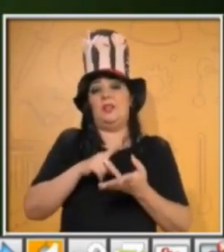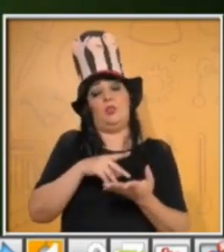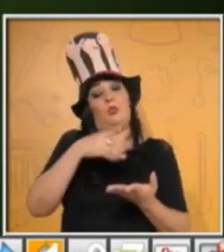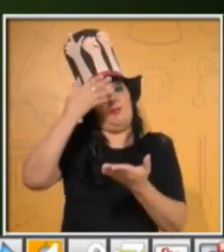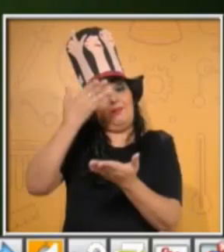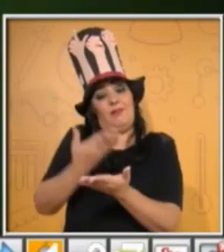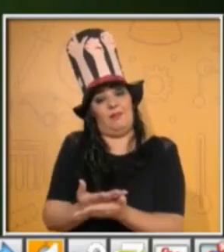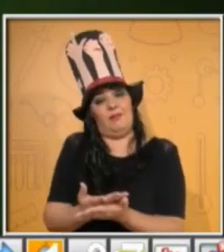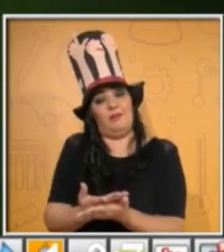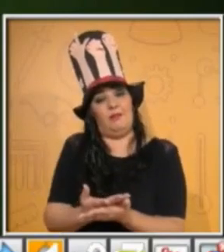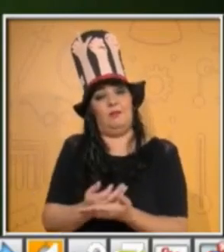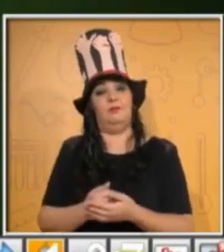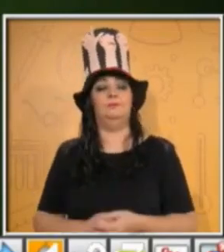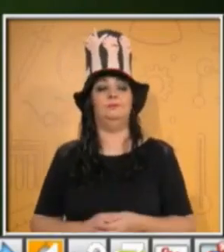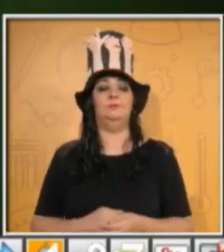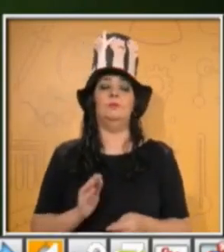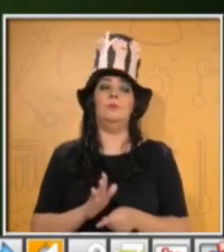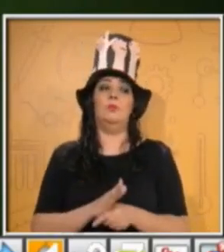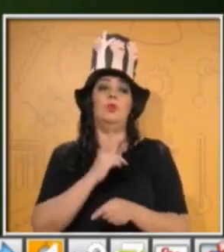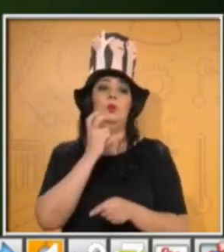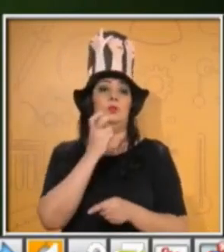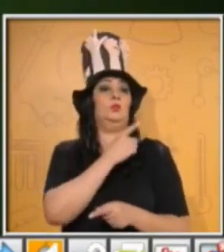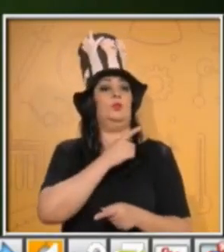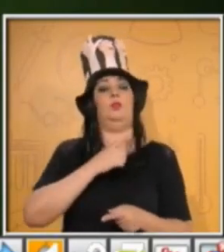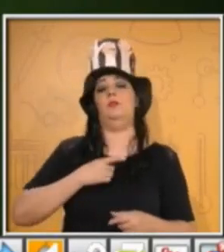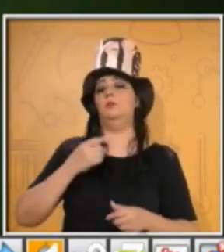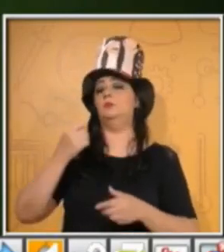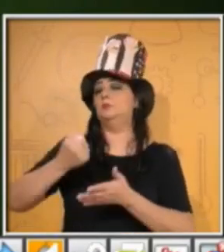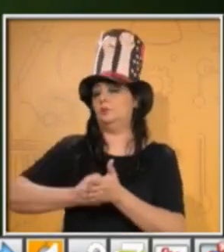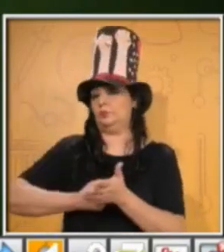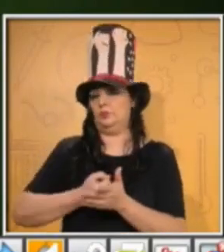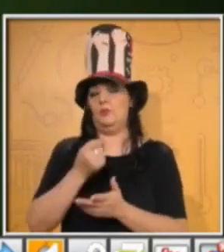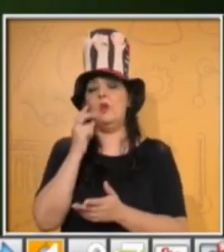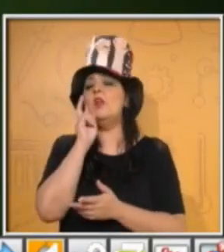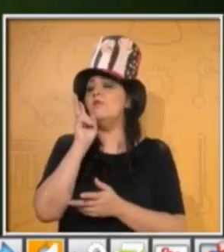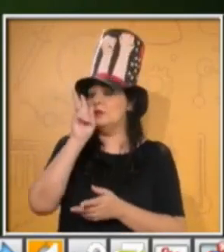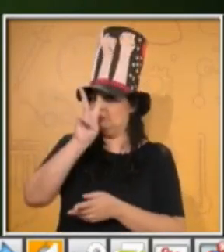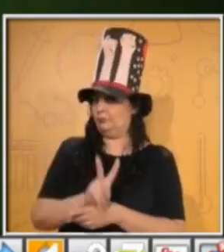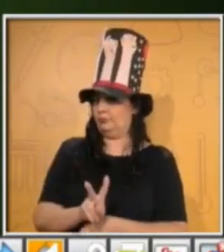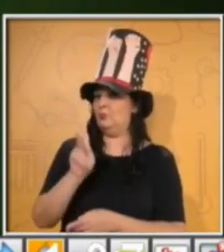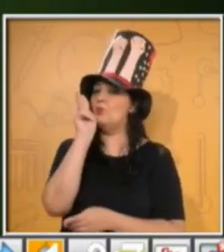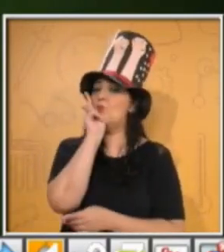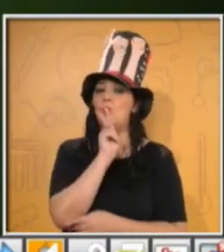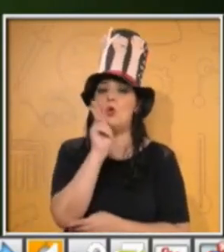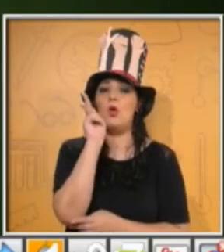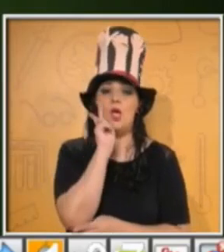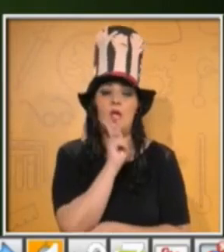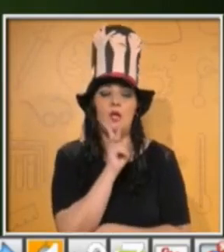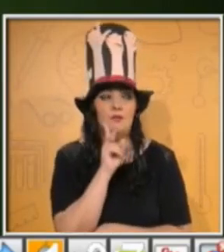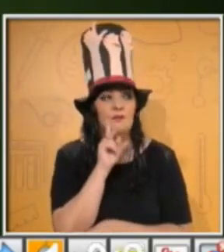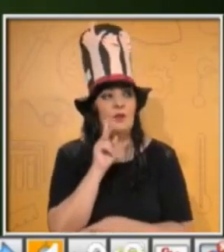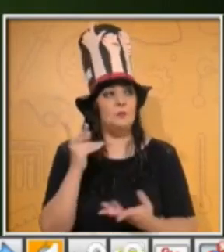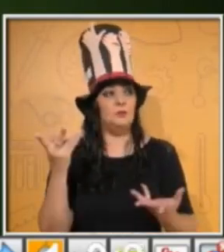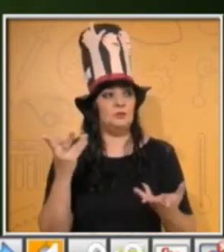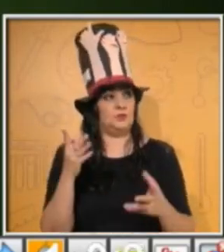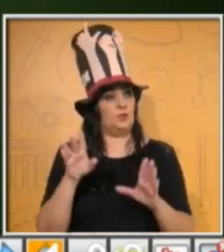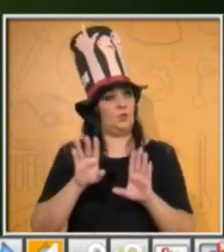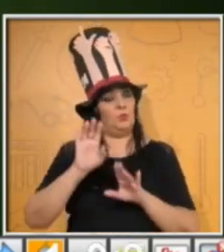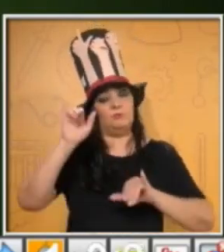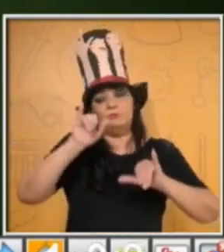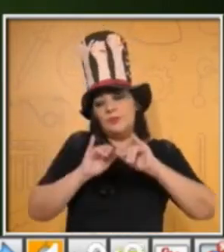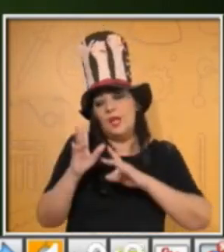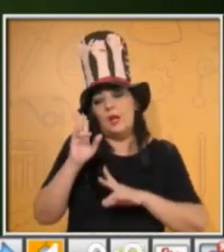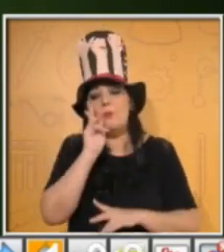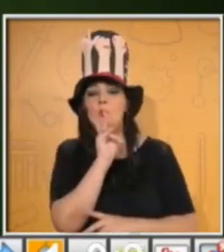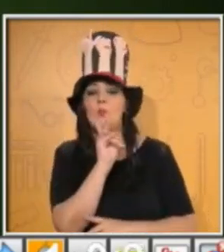que comprobar si lo que nos están diciendo es verdad o es alguna mentira, ¿verdad? Claro. Entonces vamos a pasar a algún experimento en lo